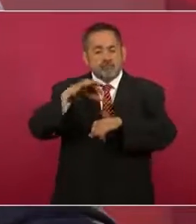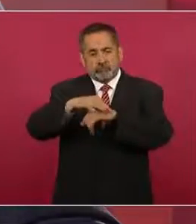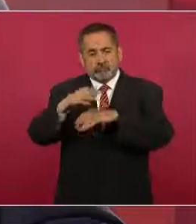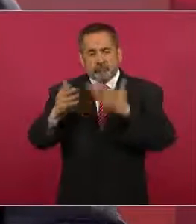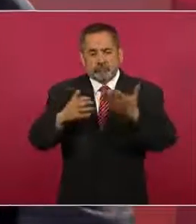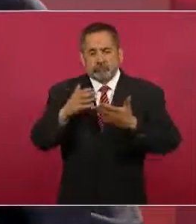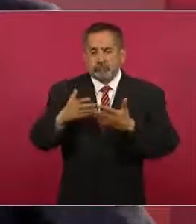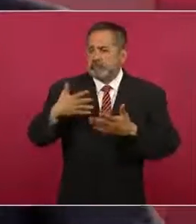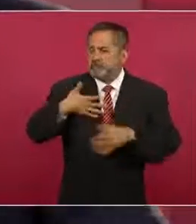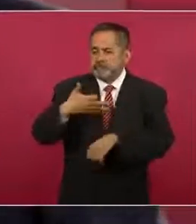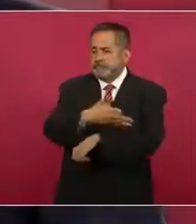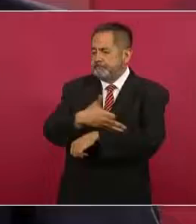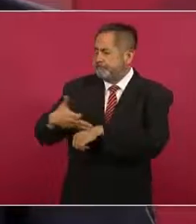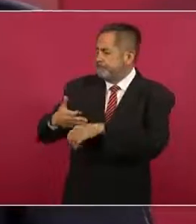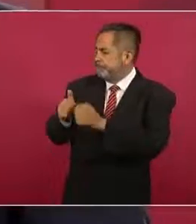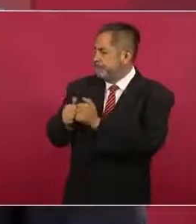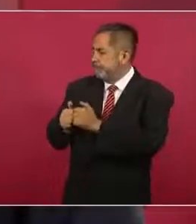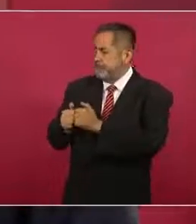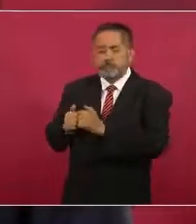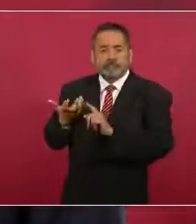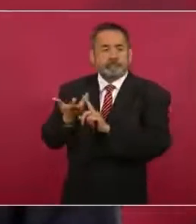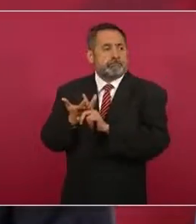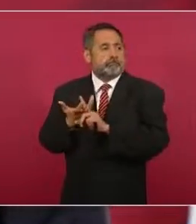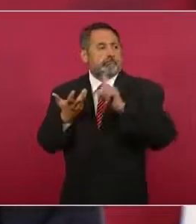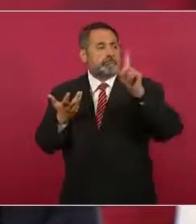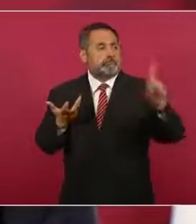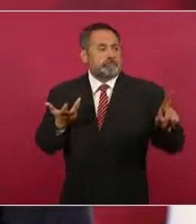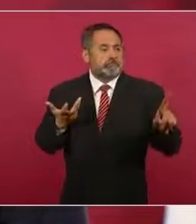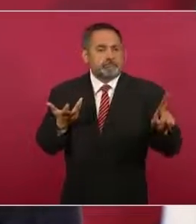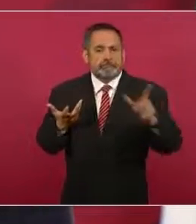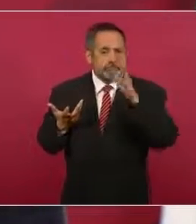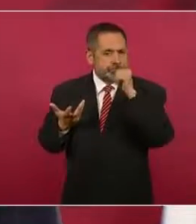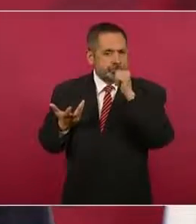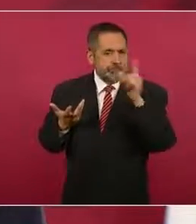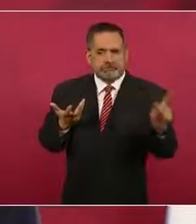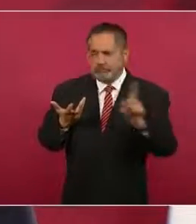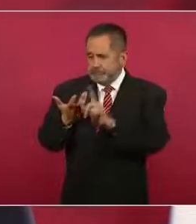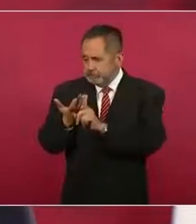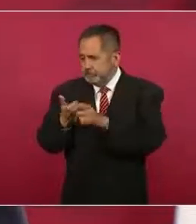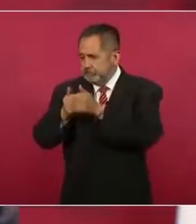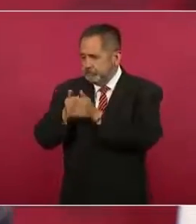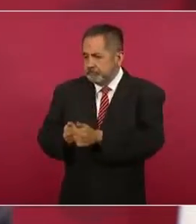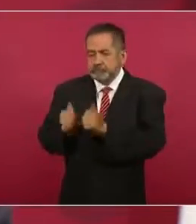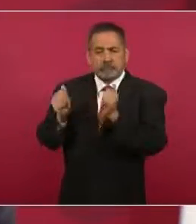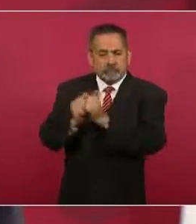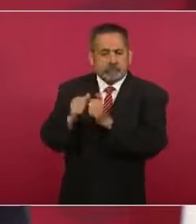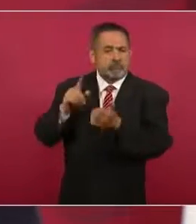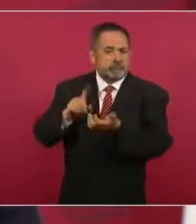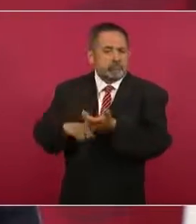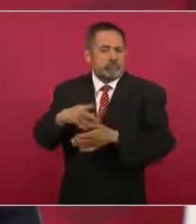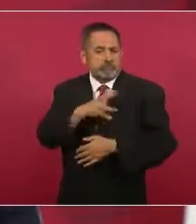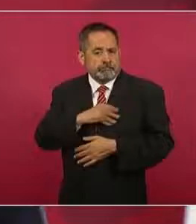pues tienen familia y quieren trabajar donde puedan ir sus